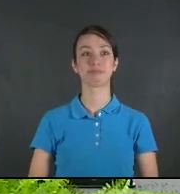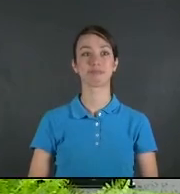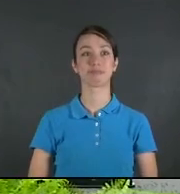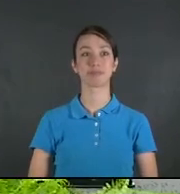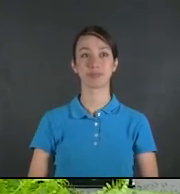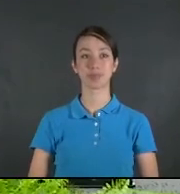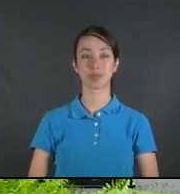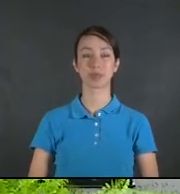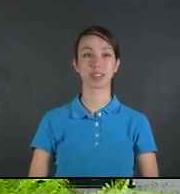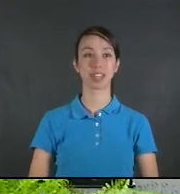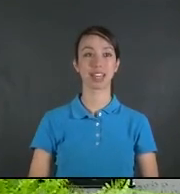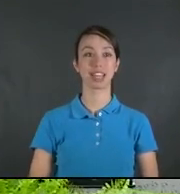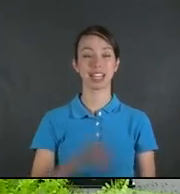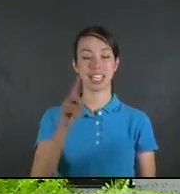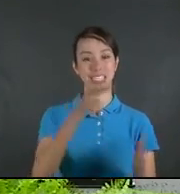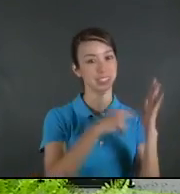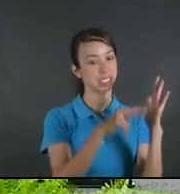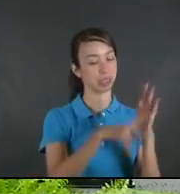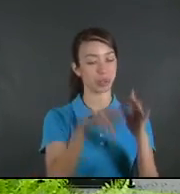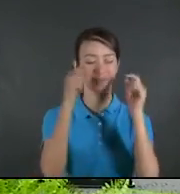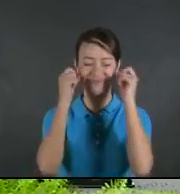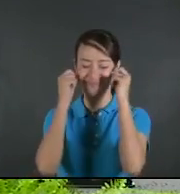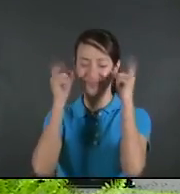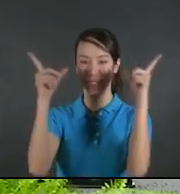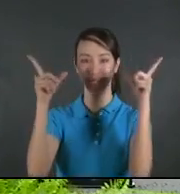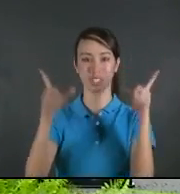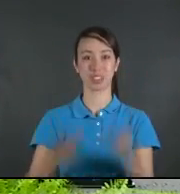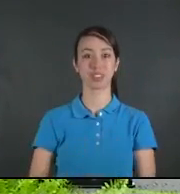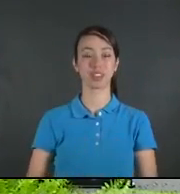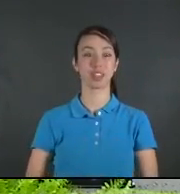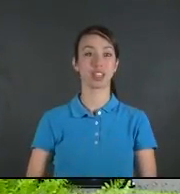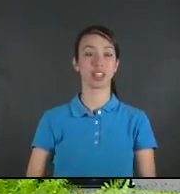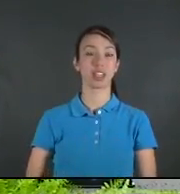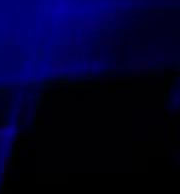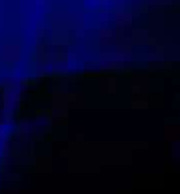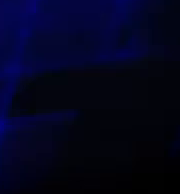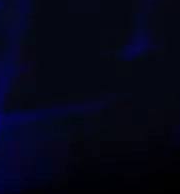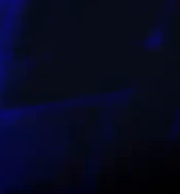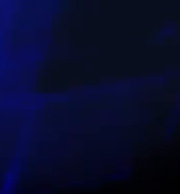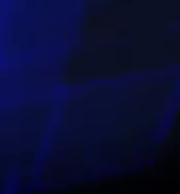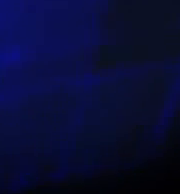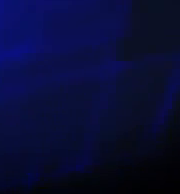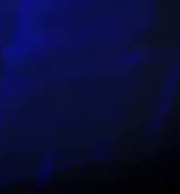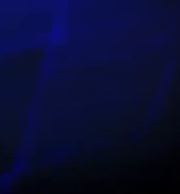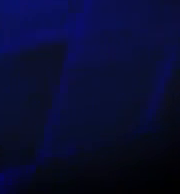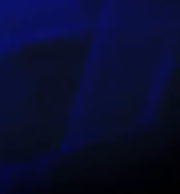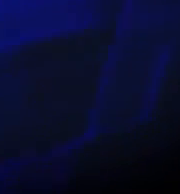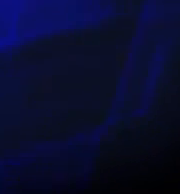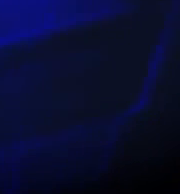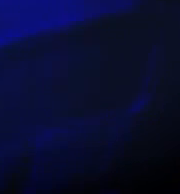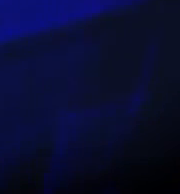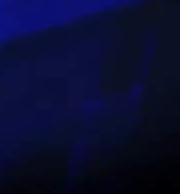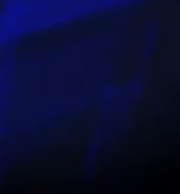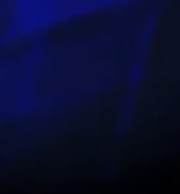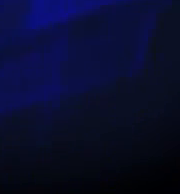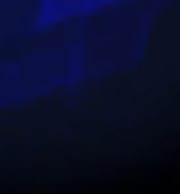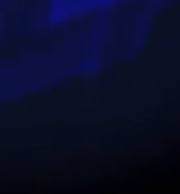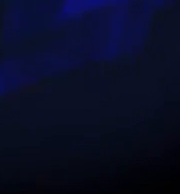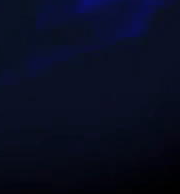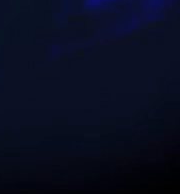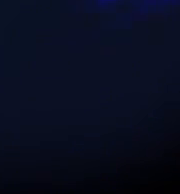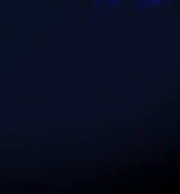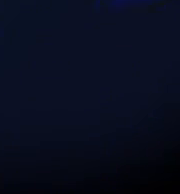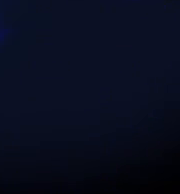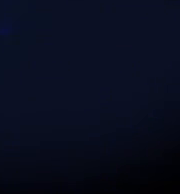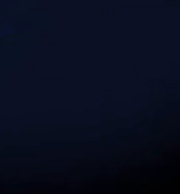versículo este este es tremendo hermano nehemías 8:18 Biblia moderna prat y